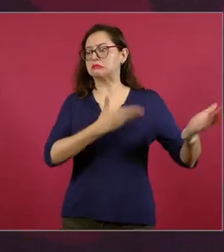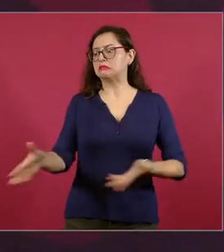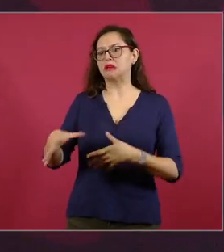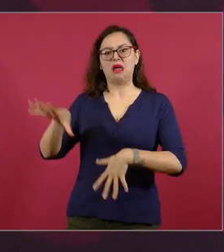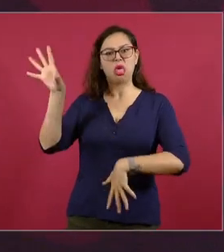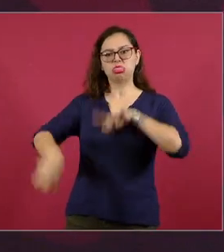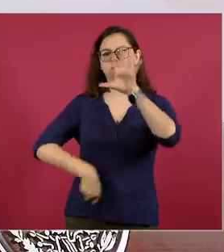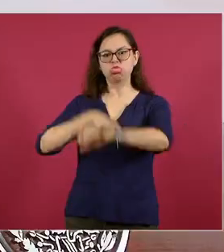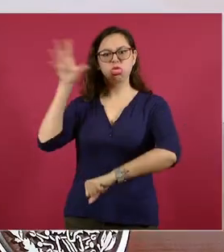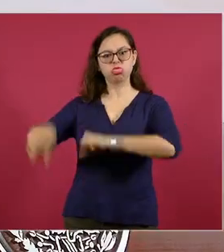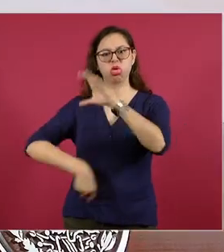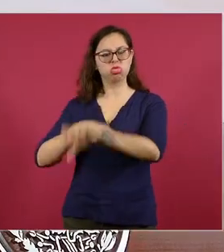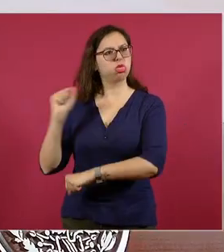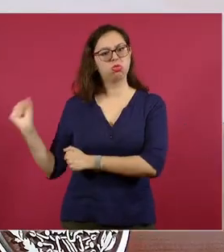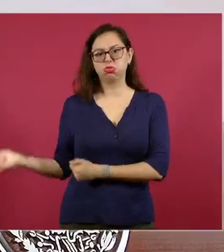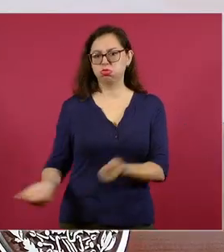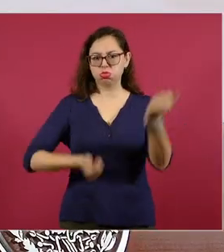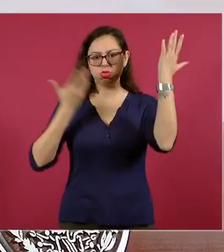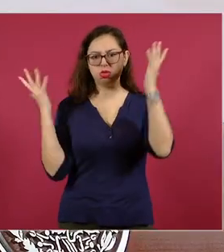nuestro territorio.